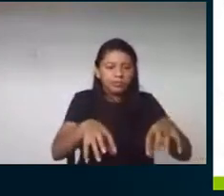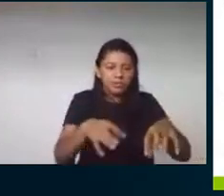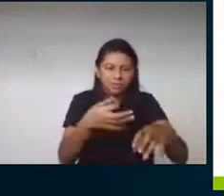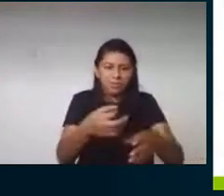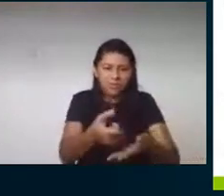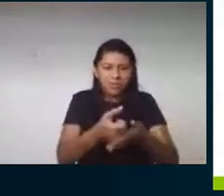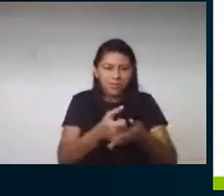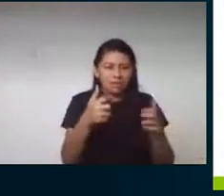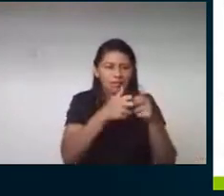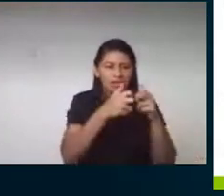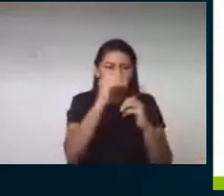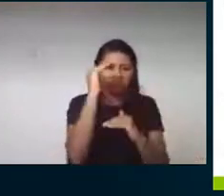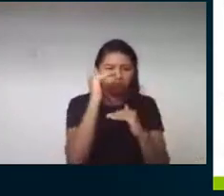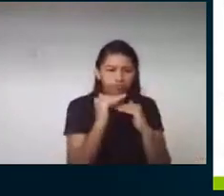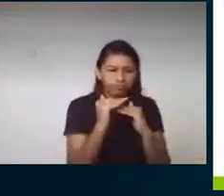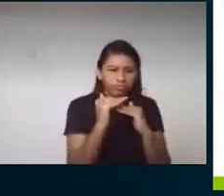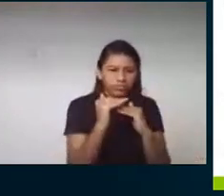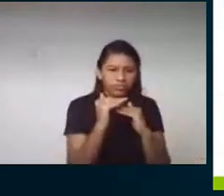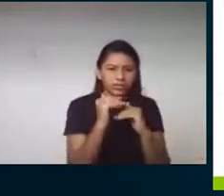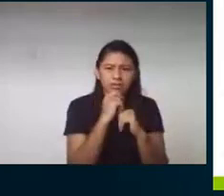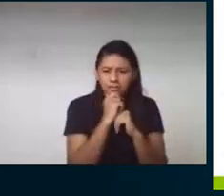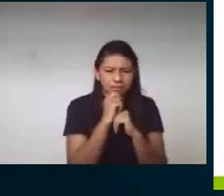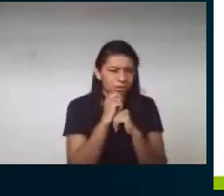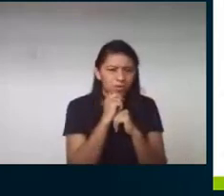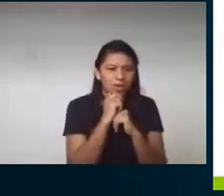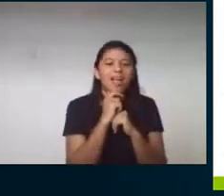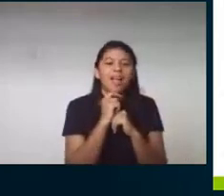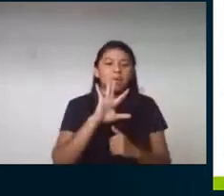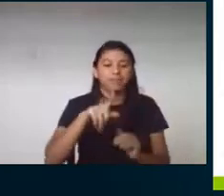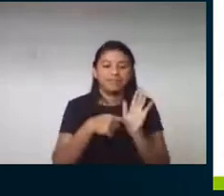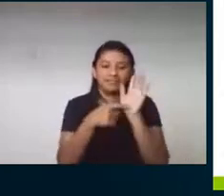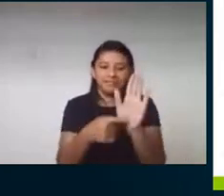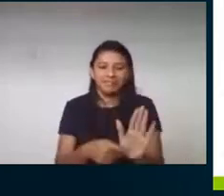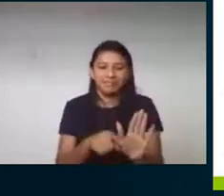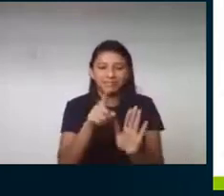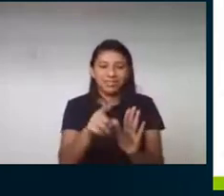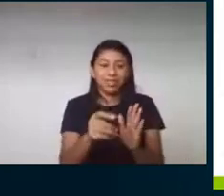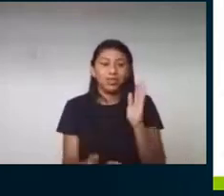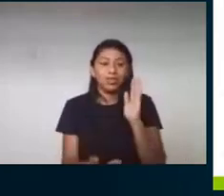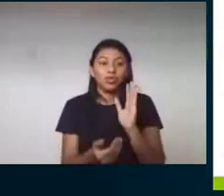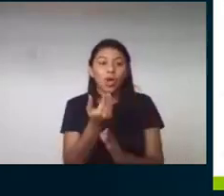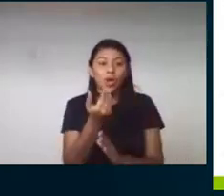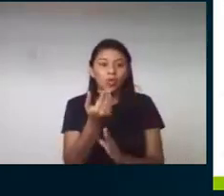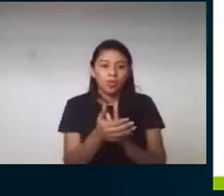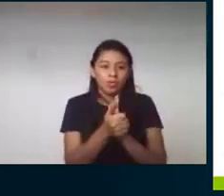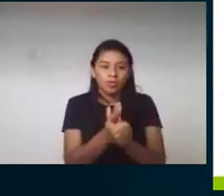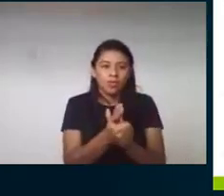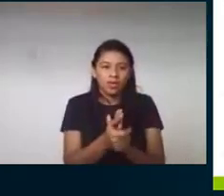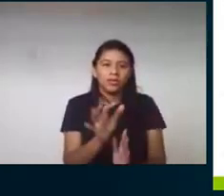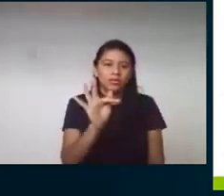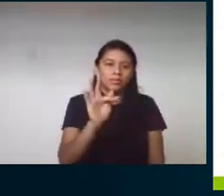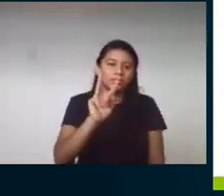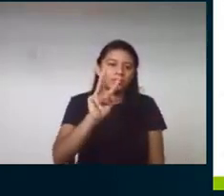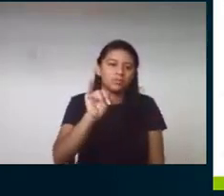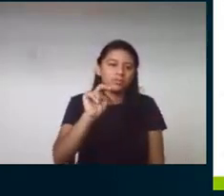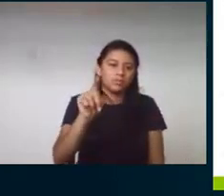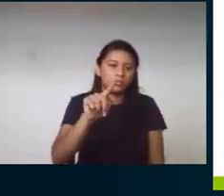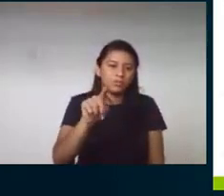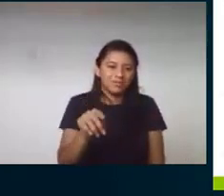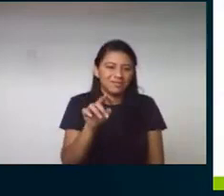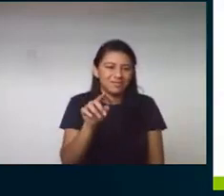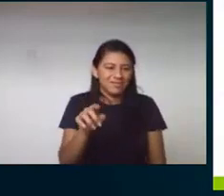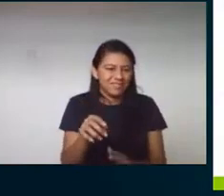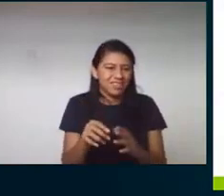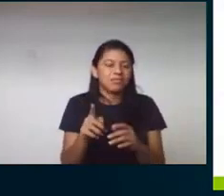Entonces es ahí donde entra la ayuda de los modelos numéricos, del Digital Twin, que nos permite precisamente analizar